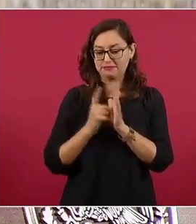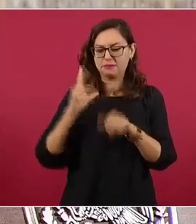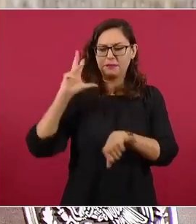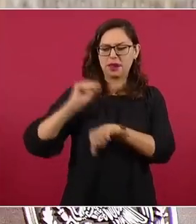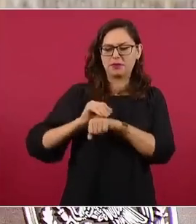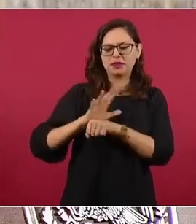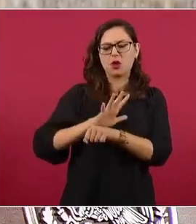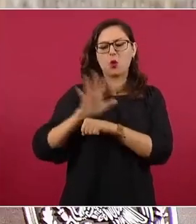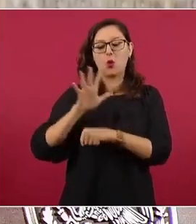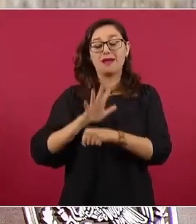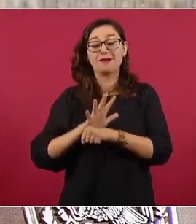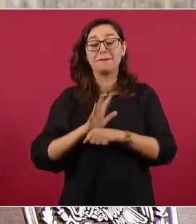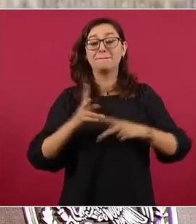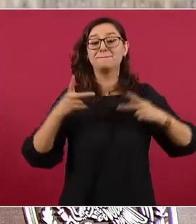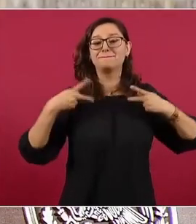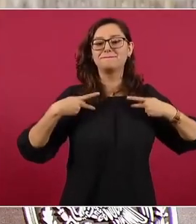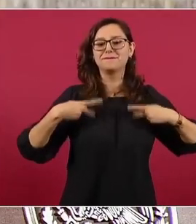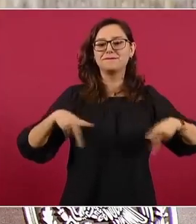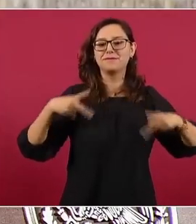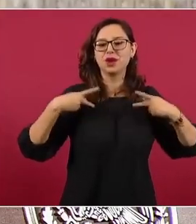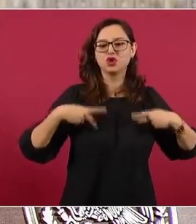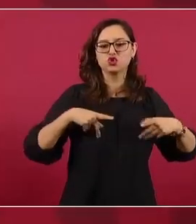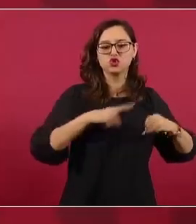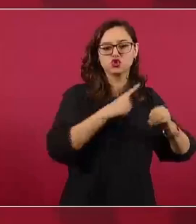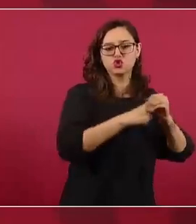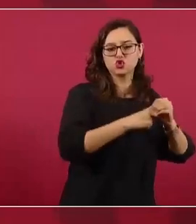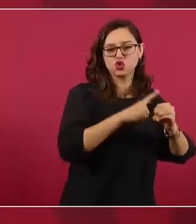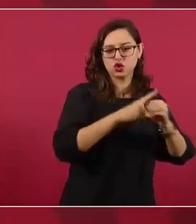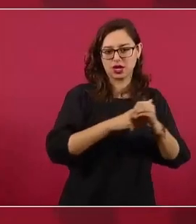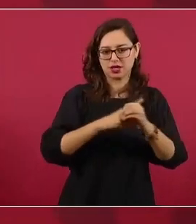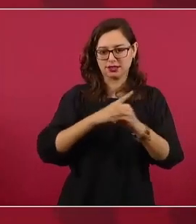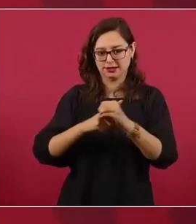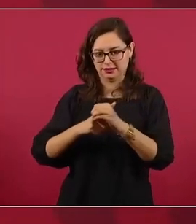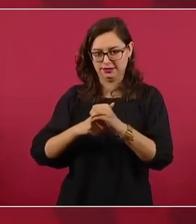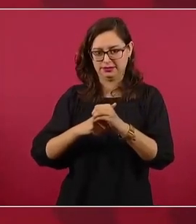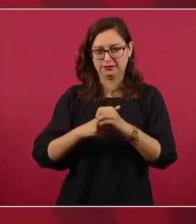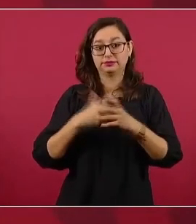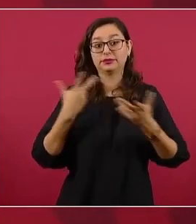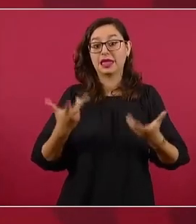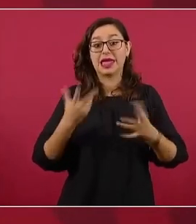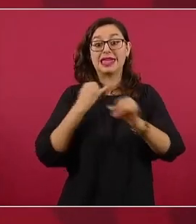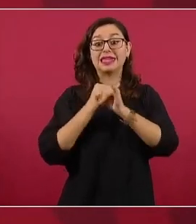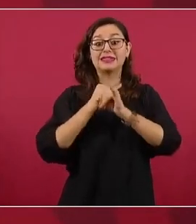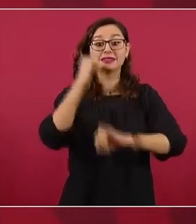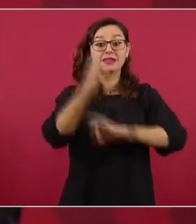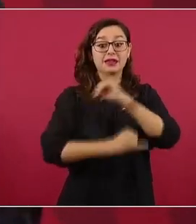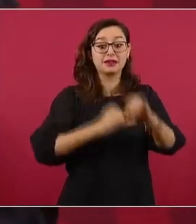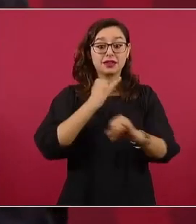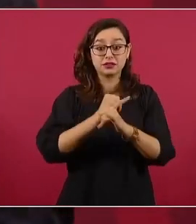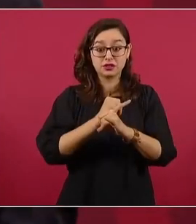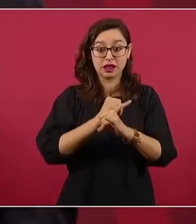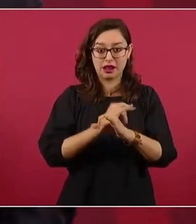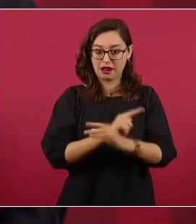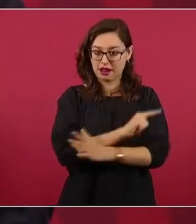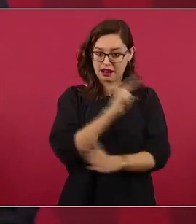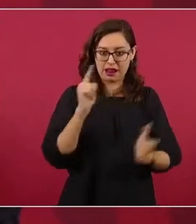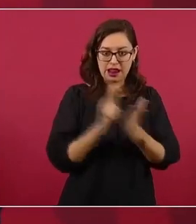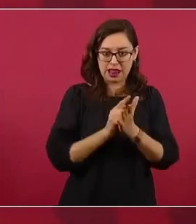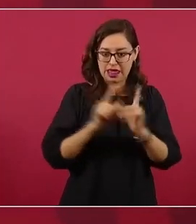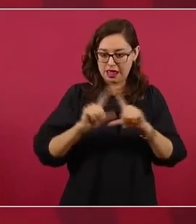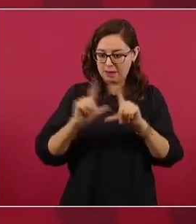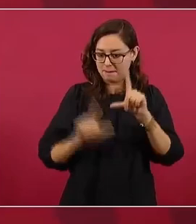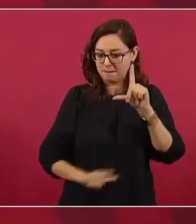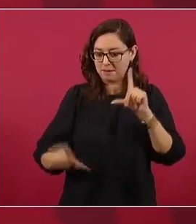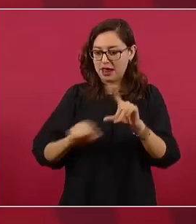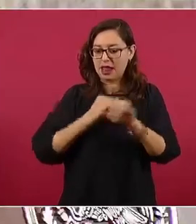consecuencias de lo mismo es un sistema internacional que nos rige a nosotros, tanto nuestras leyes como